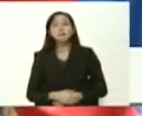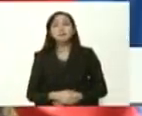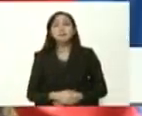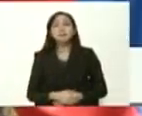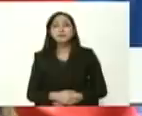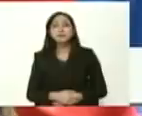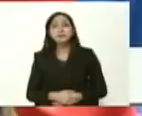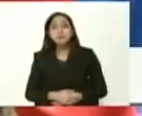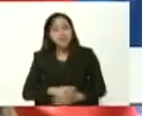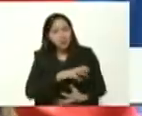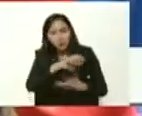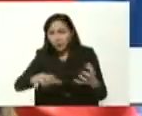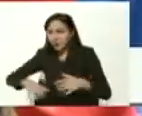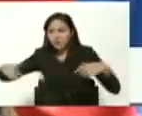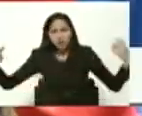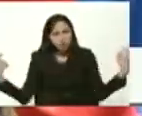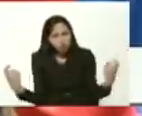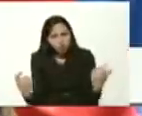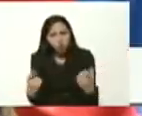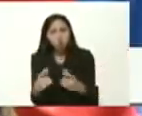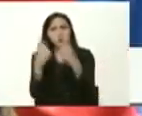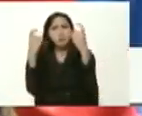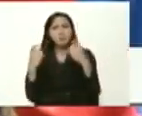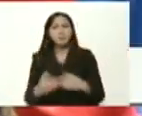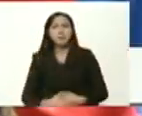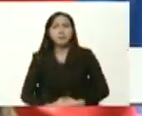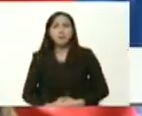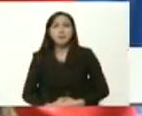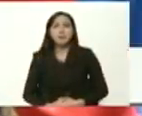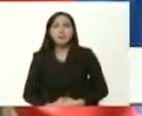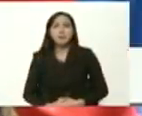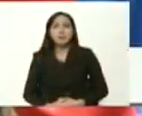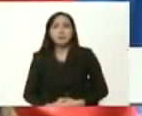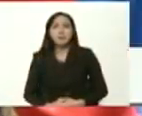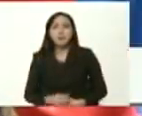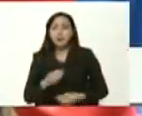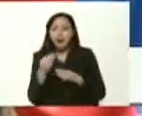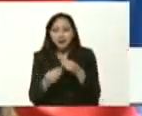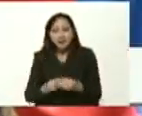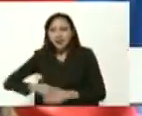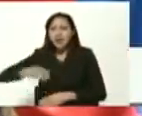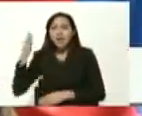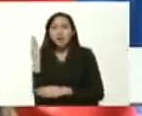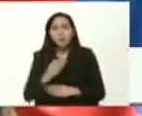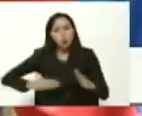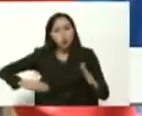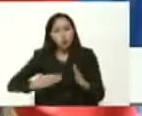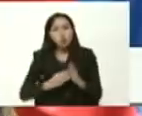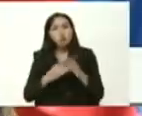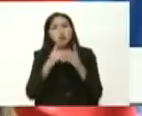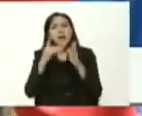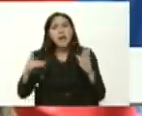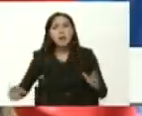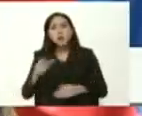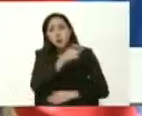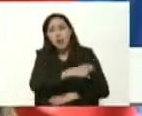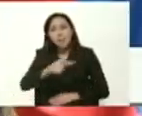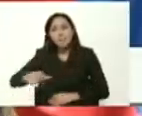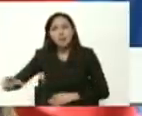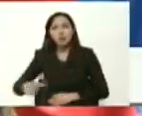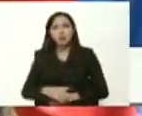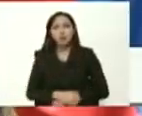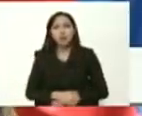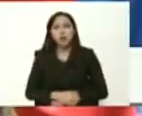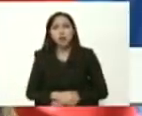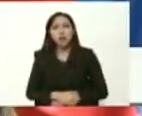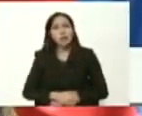estas consecuencias desastrosas de estas circunstancias violatorias a los derechos humanos de manera masiva como han sido